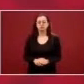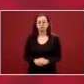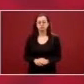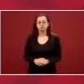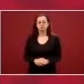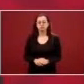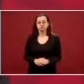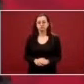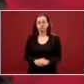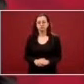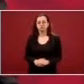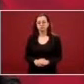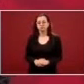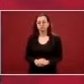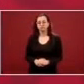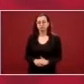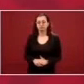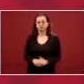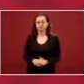el detente.